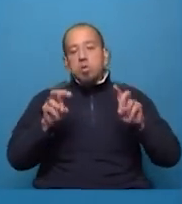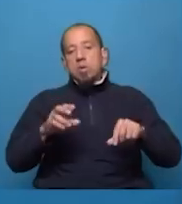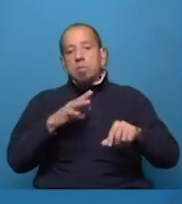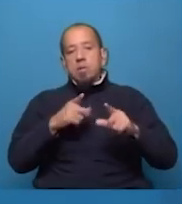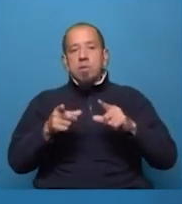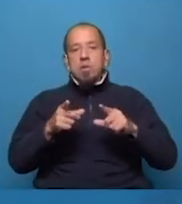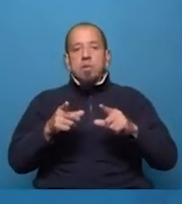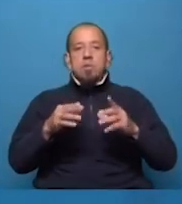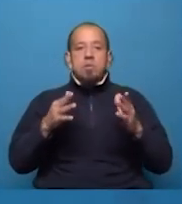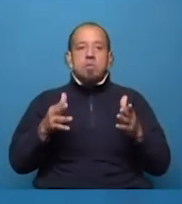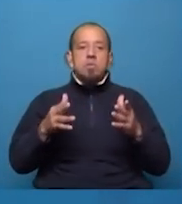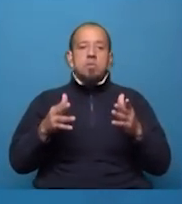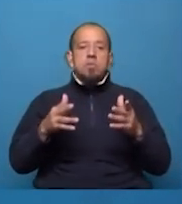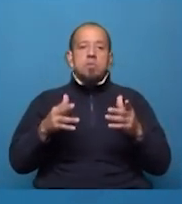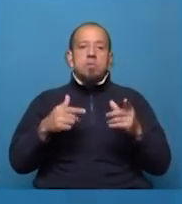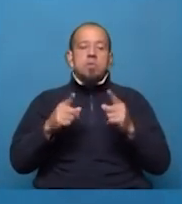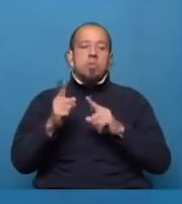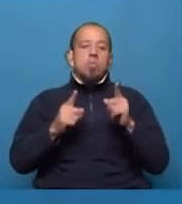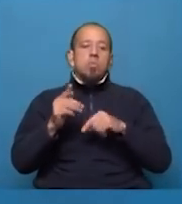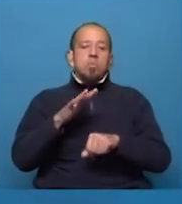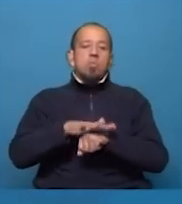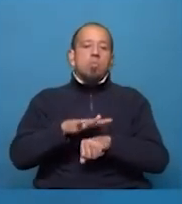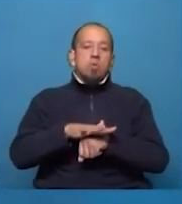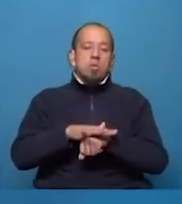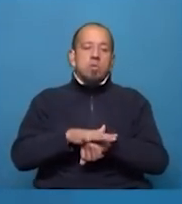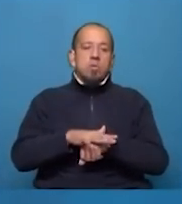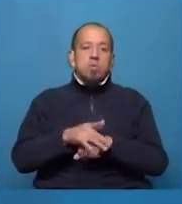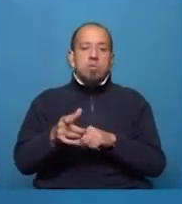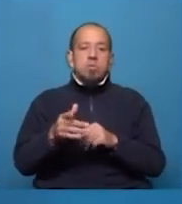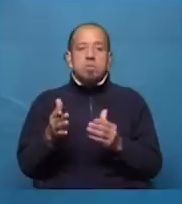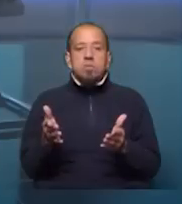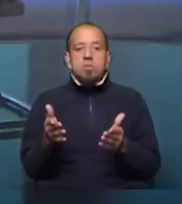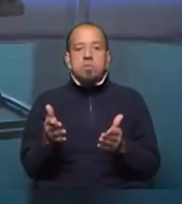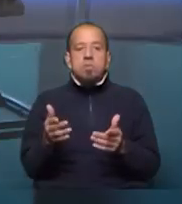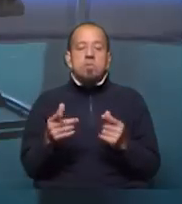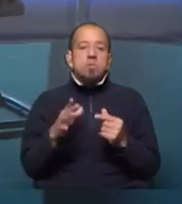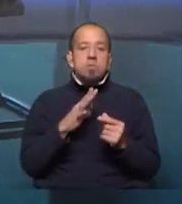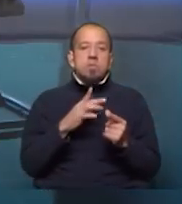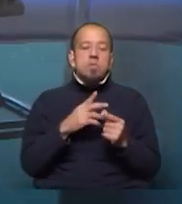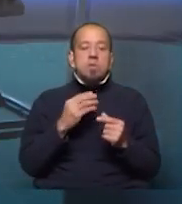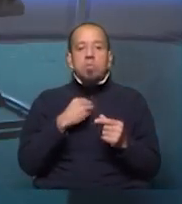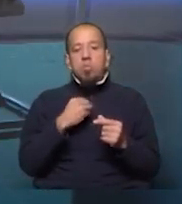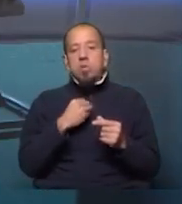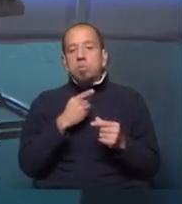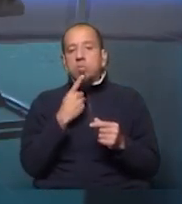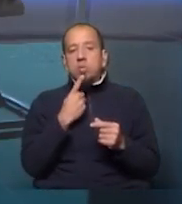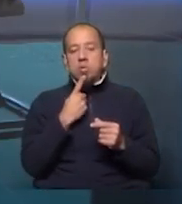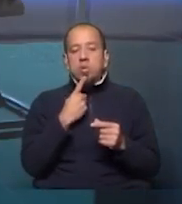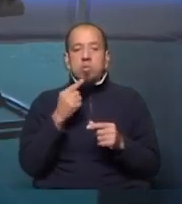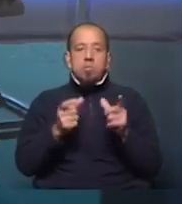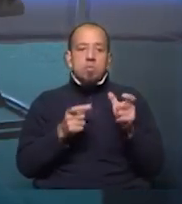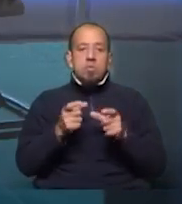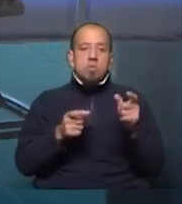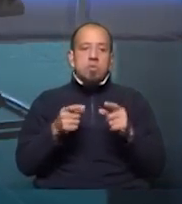se dio y yo siempre lo digo en algún momento una se alinearon los astros No si había voluntad política había gente capaz